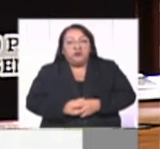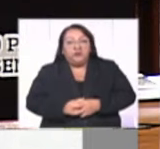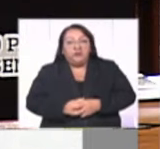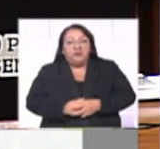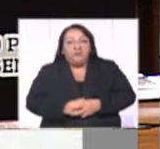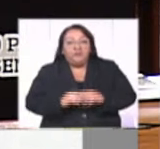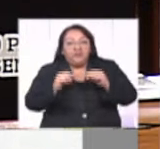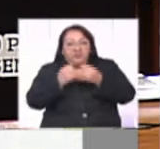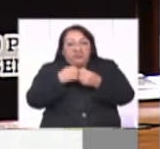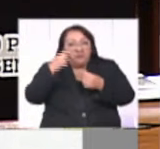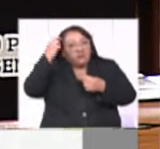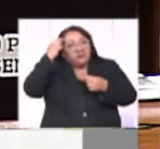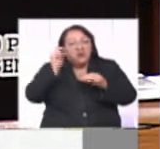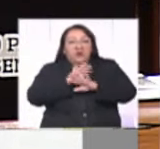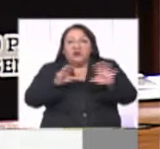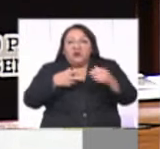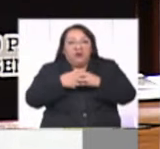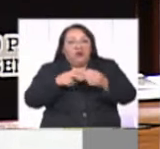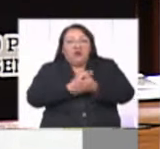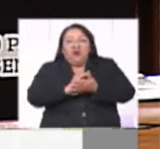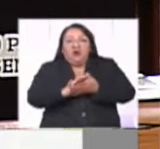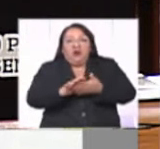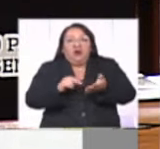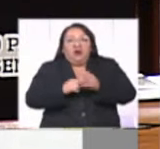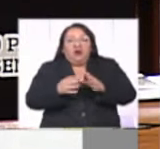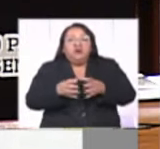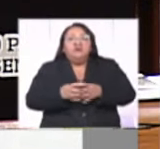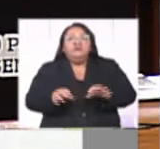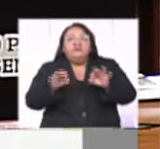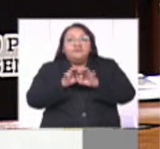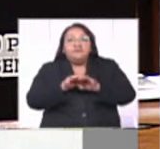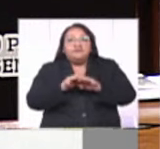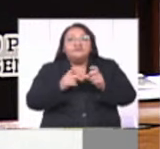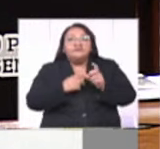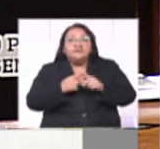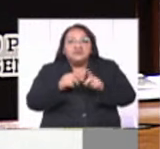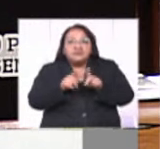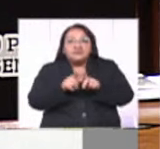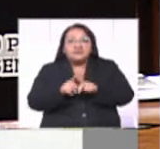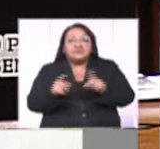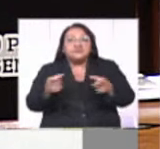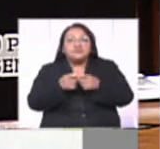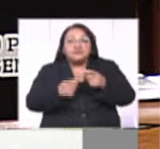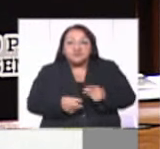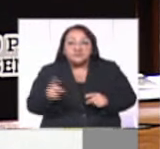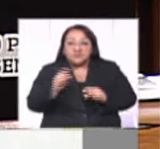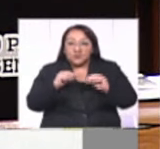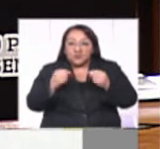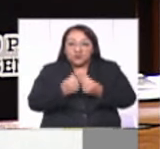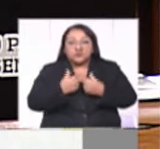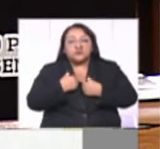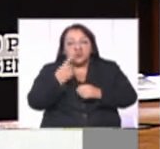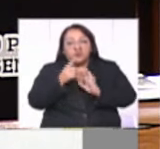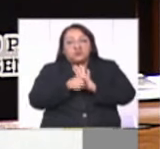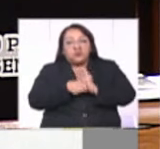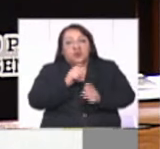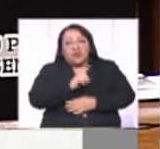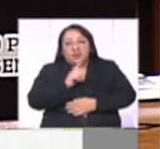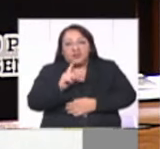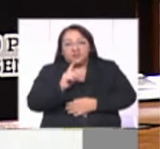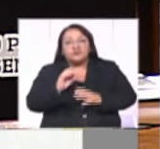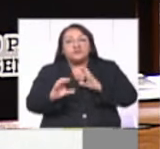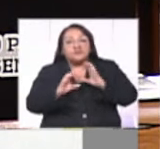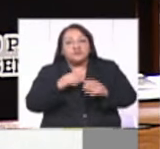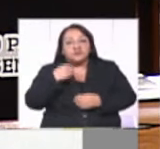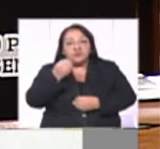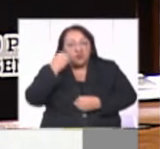grupos parlamentarios sin interrupciones y sin tiempo adicional. Asimismo, los congresistas no agrupados tendrán 1 minuto cada uno